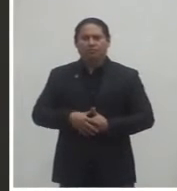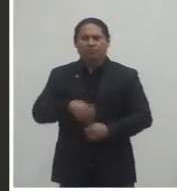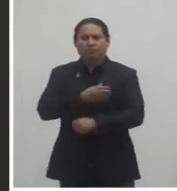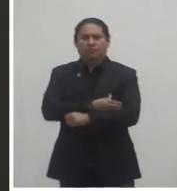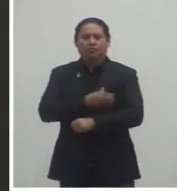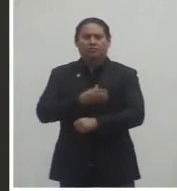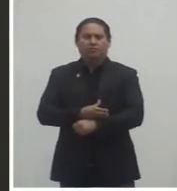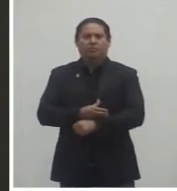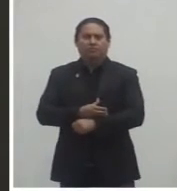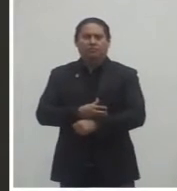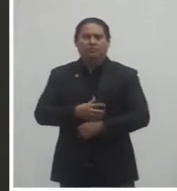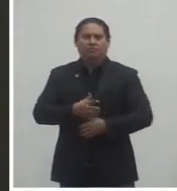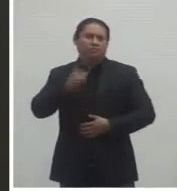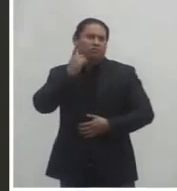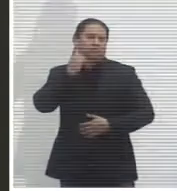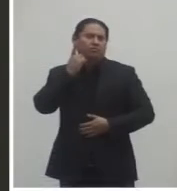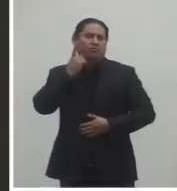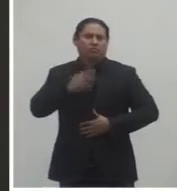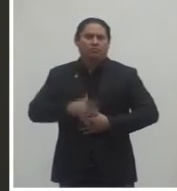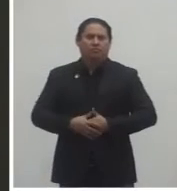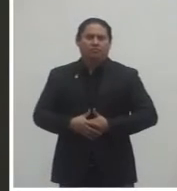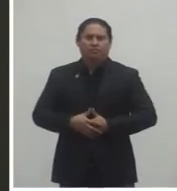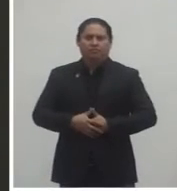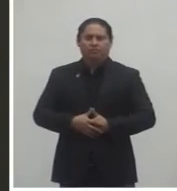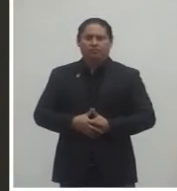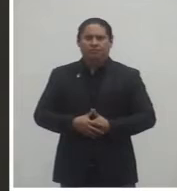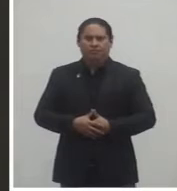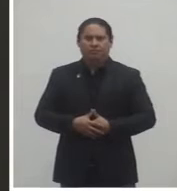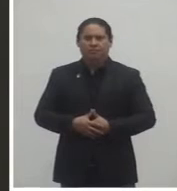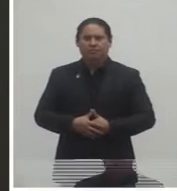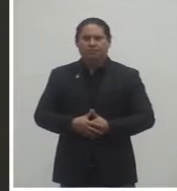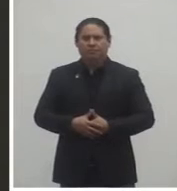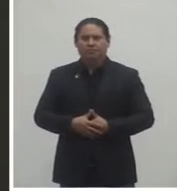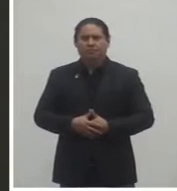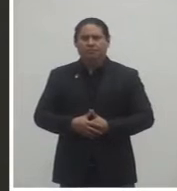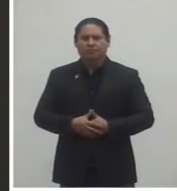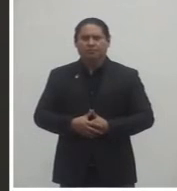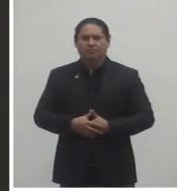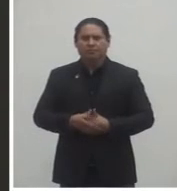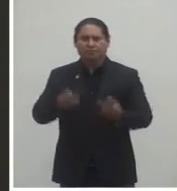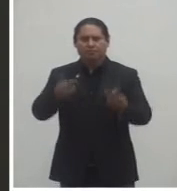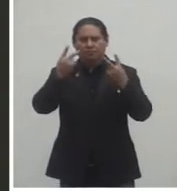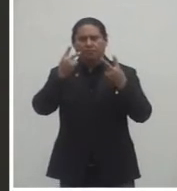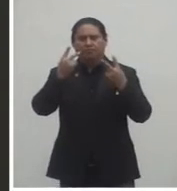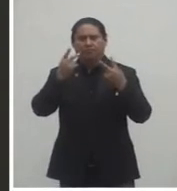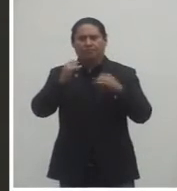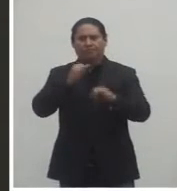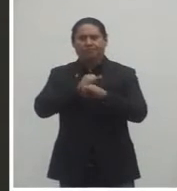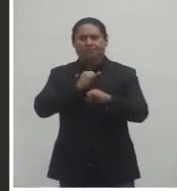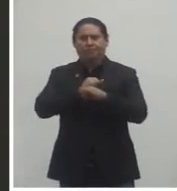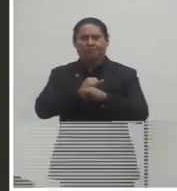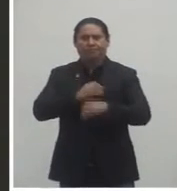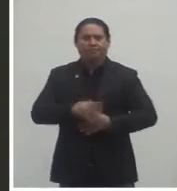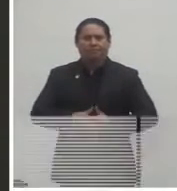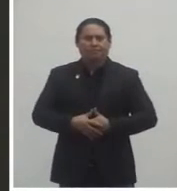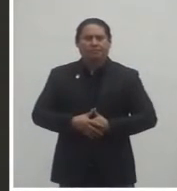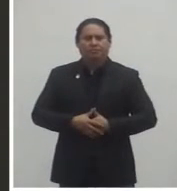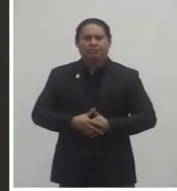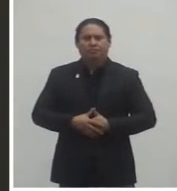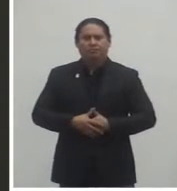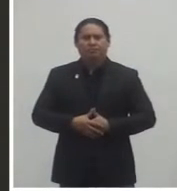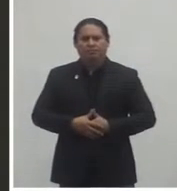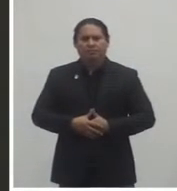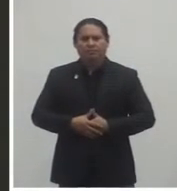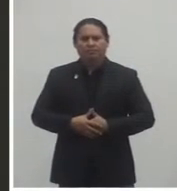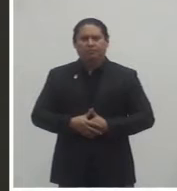compañeras y compañeros legisladores, a quienes nos siguen por los medios